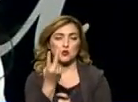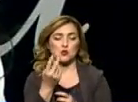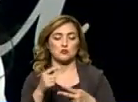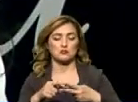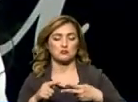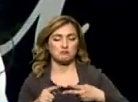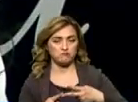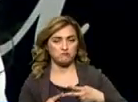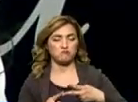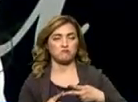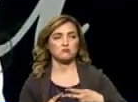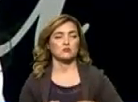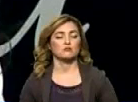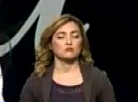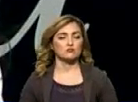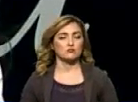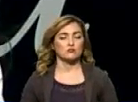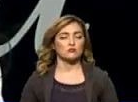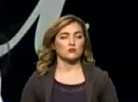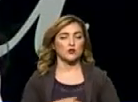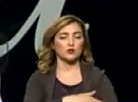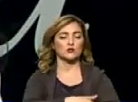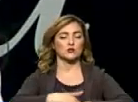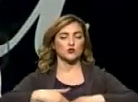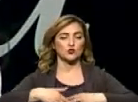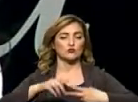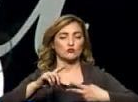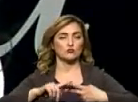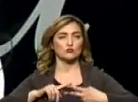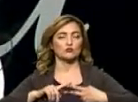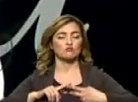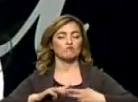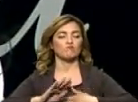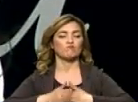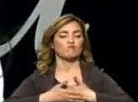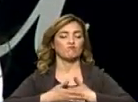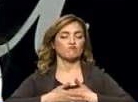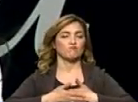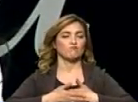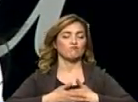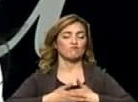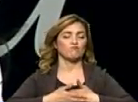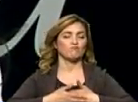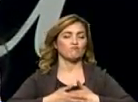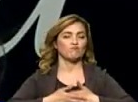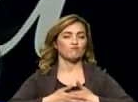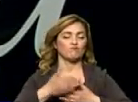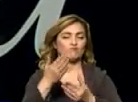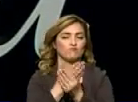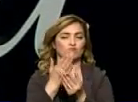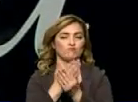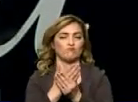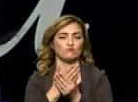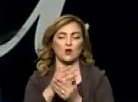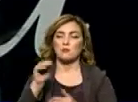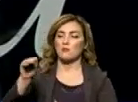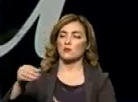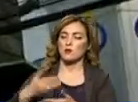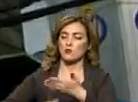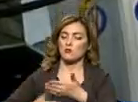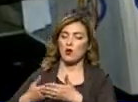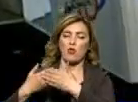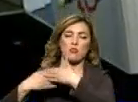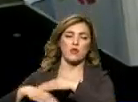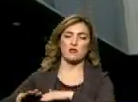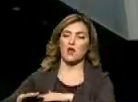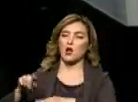direcciones. Adicionalmente, permite que se establezca o que se pueda suscribir un acta de citación de manera electrónica.